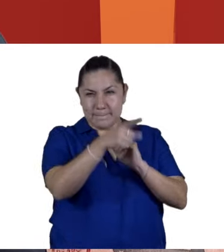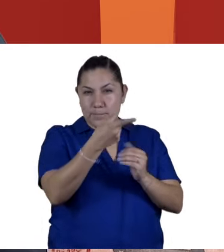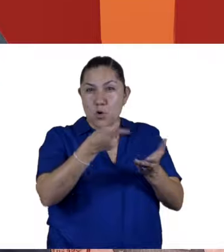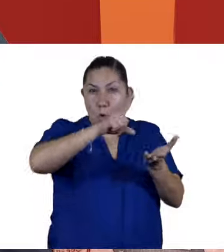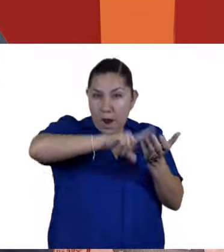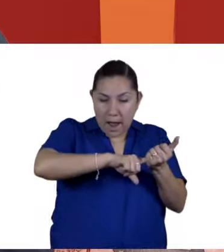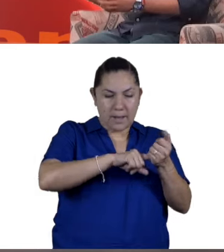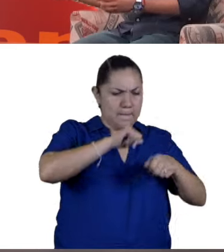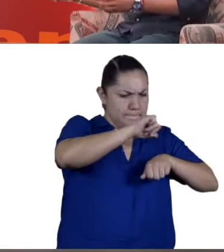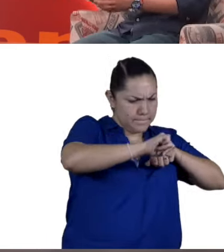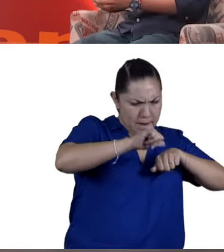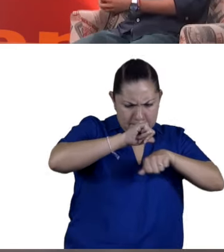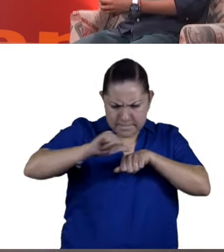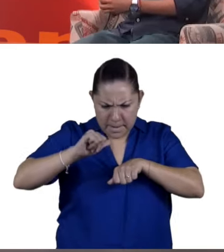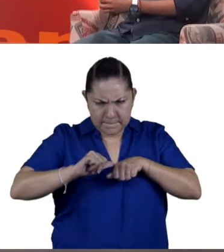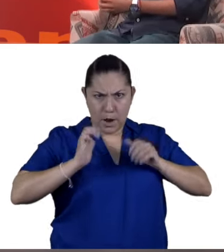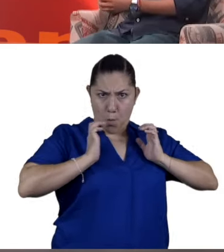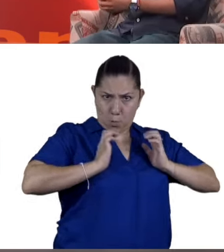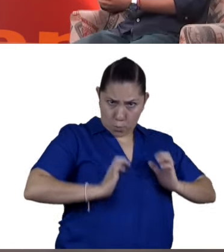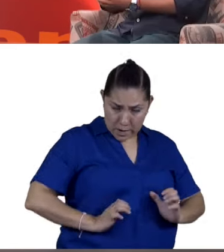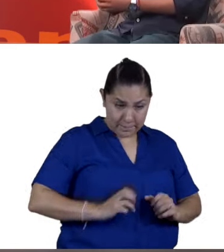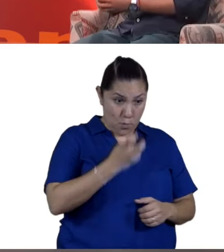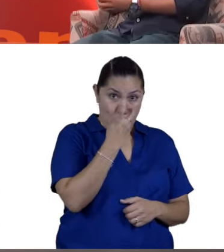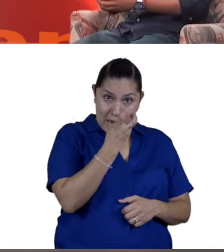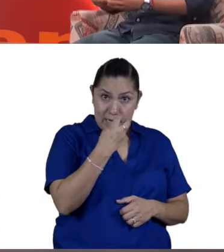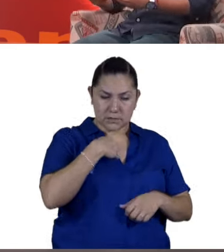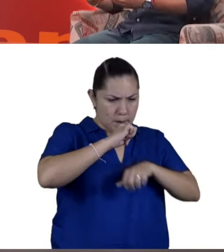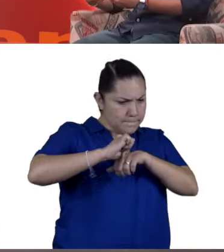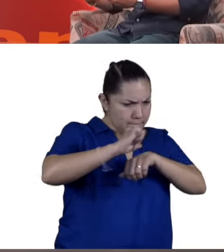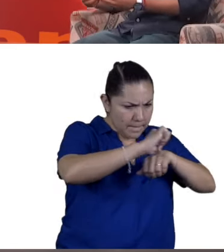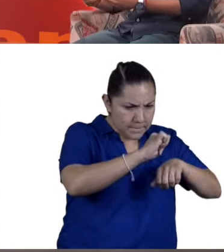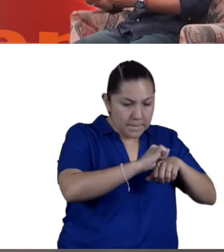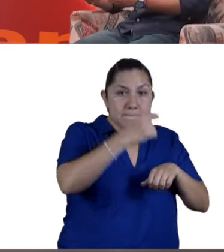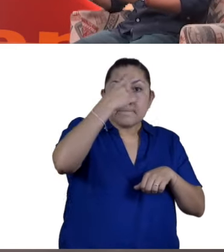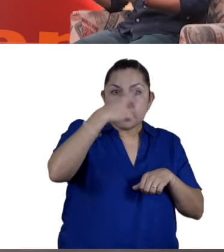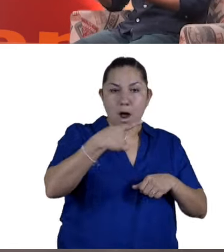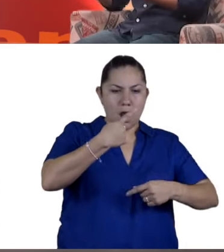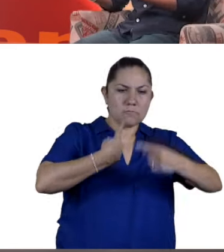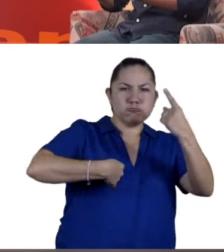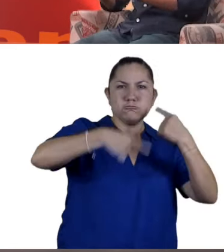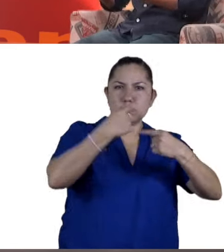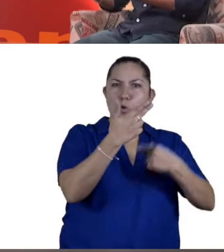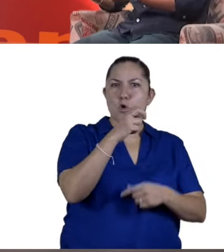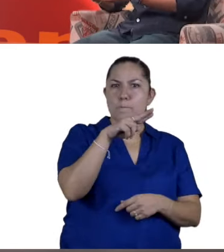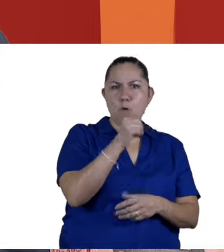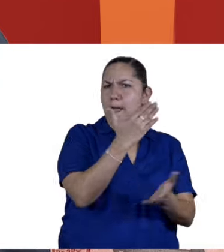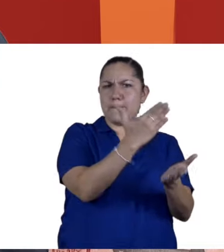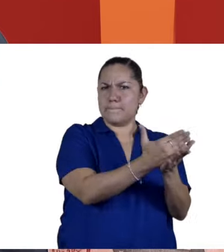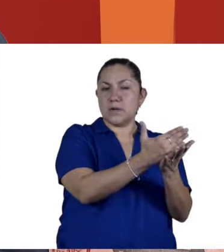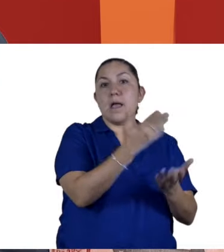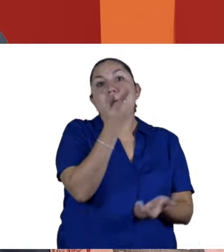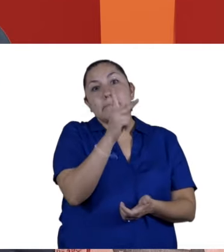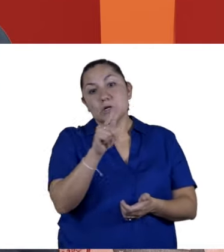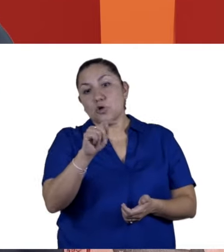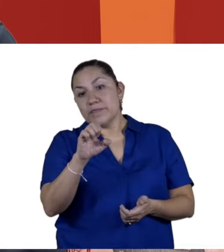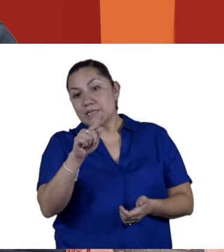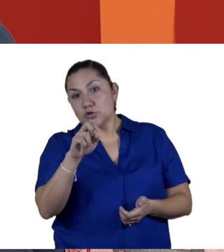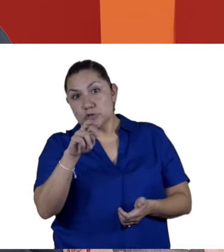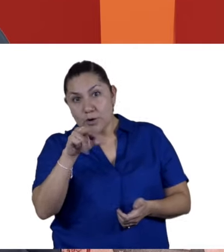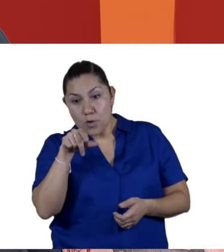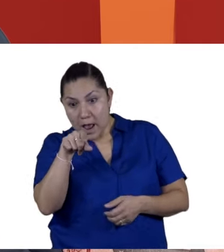quienes tienen cirugías como la histerectomía o la oforectomía, que son cirugías que hacen que ya no produzcas hormonas,